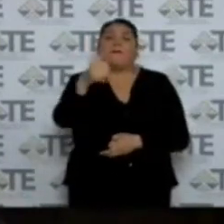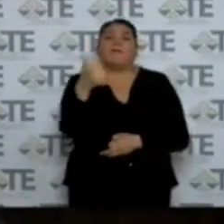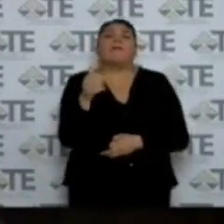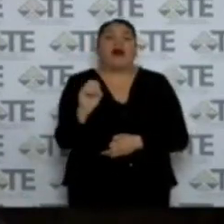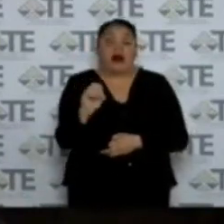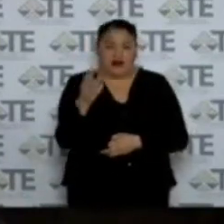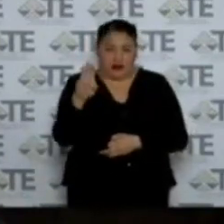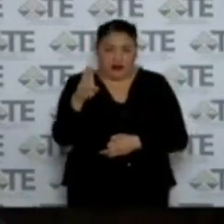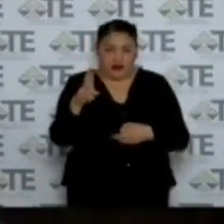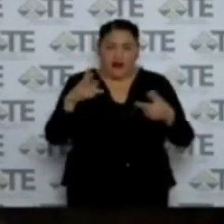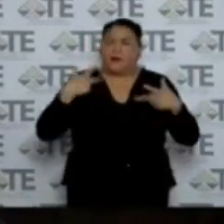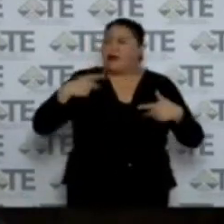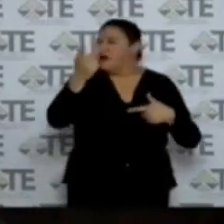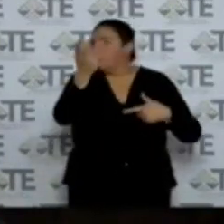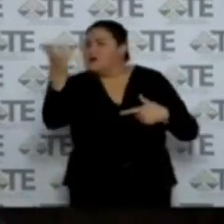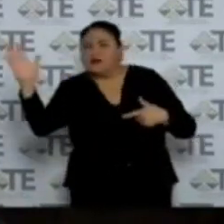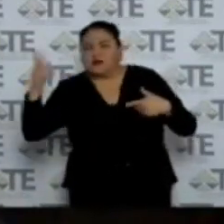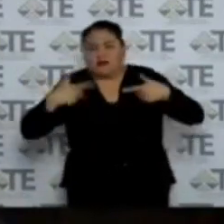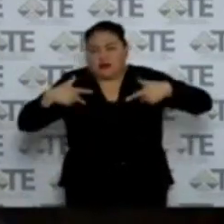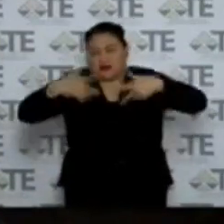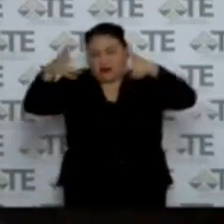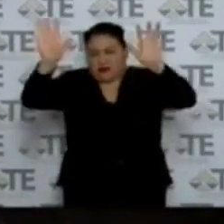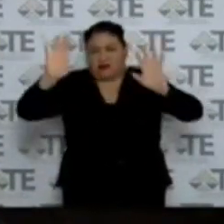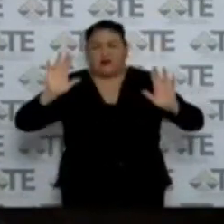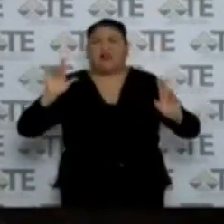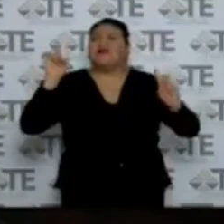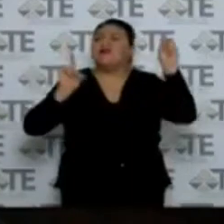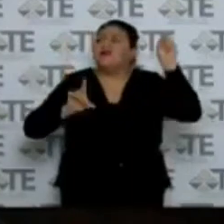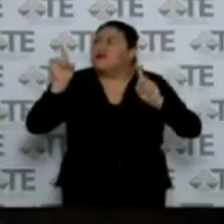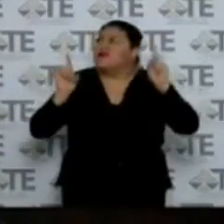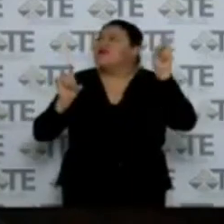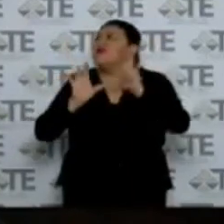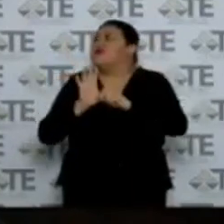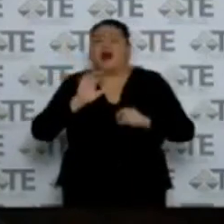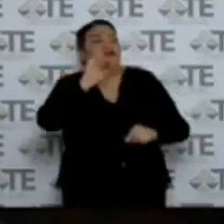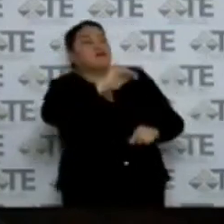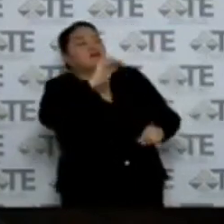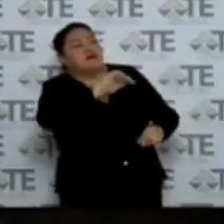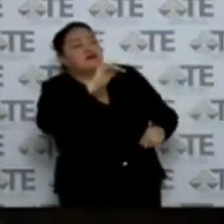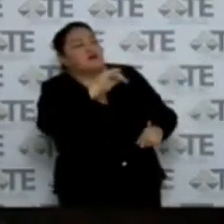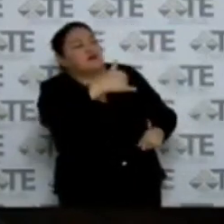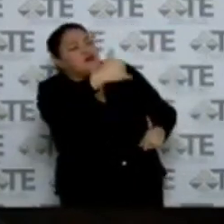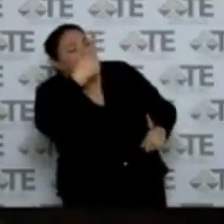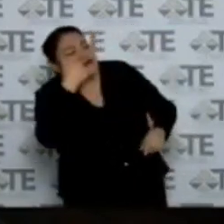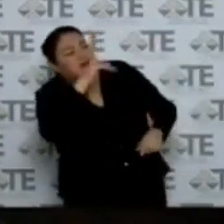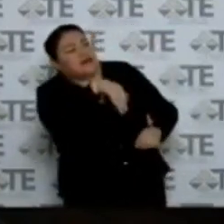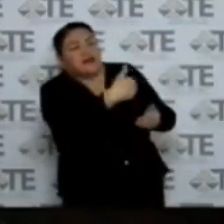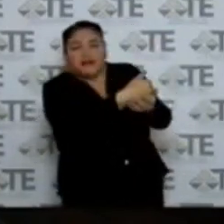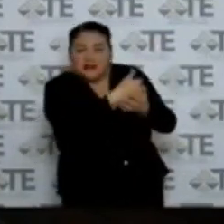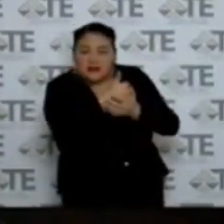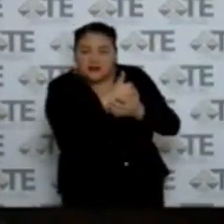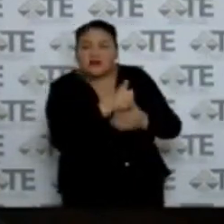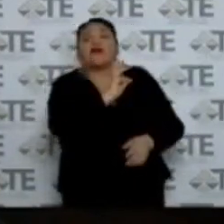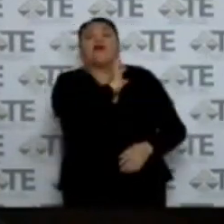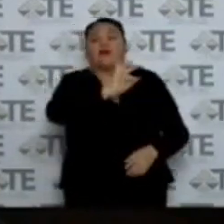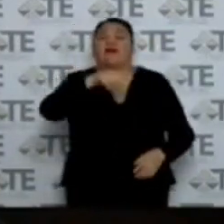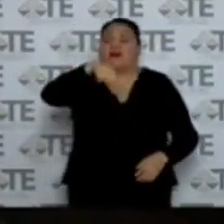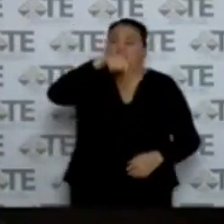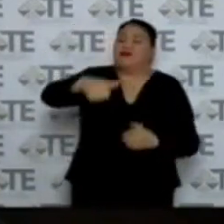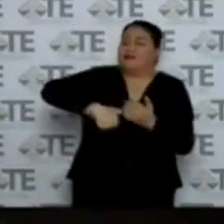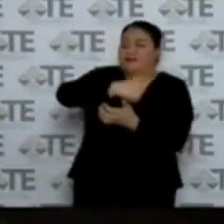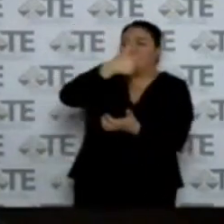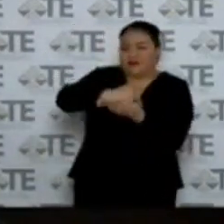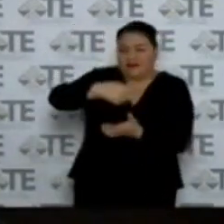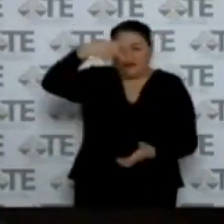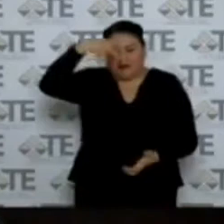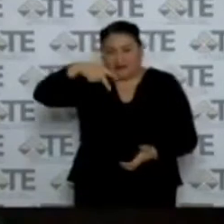una duda, cualquiera que quiera preguntar, sepa que tienes una herramienta en la Ciudad de México, que es